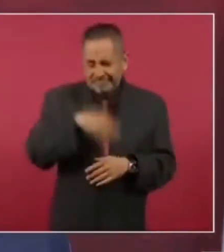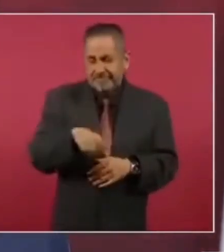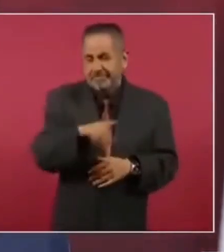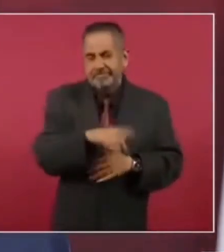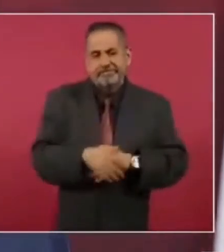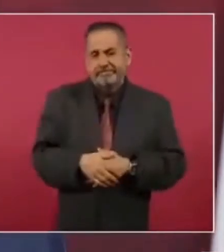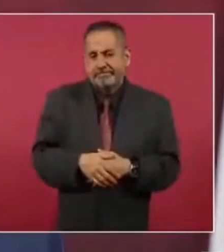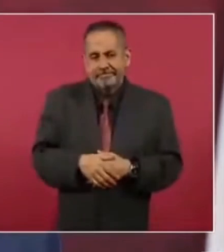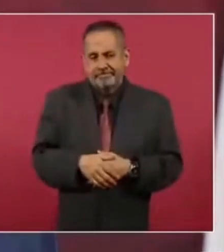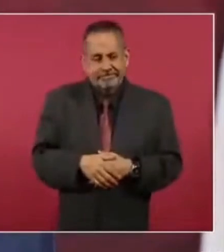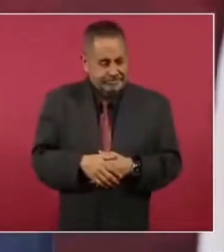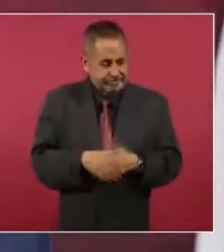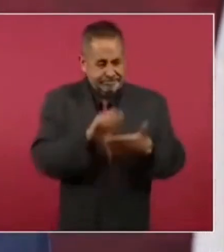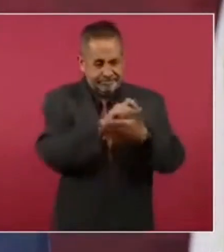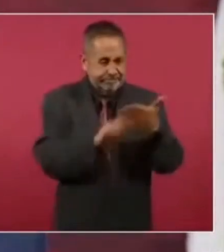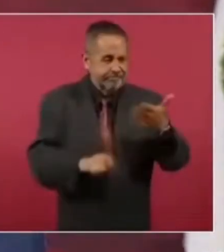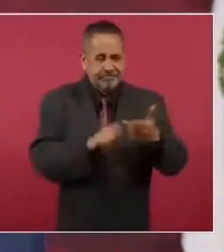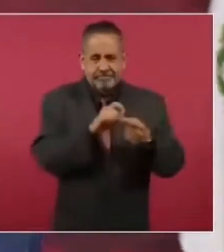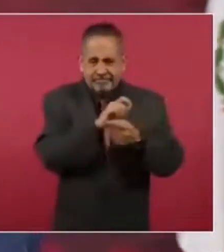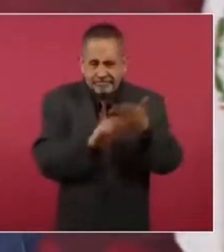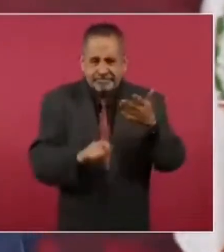y rayaban todas las boletas.